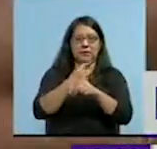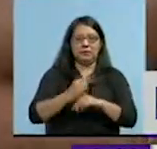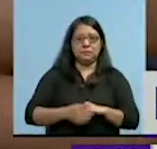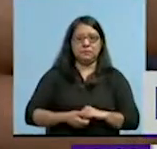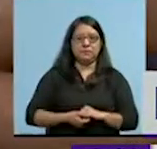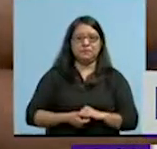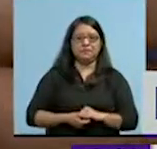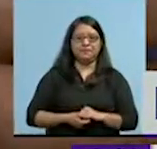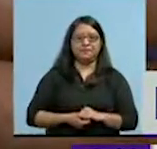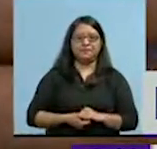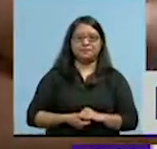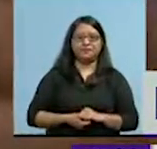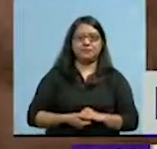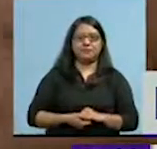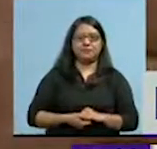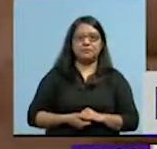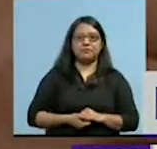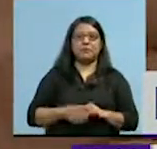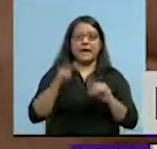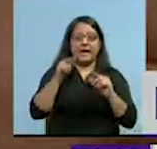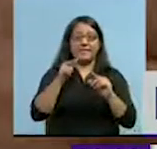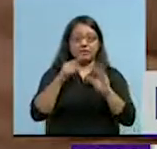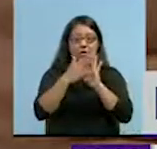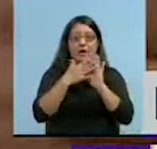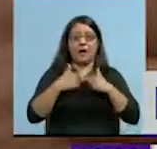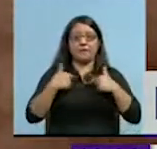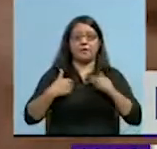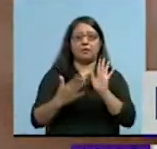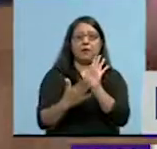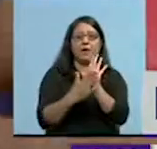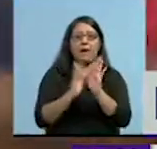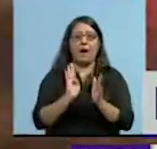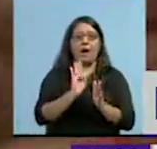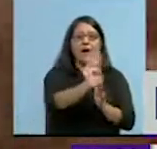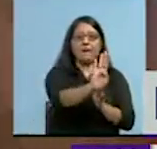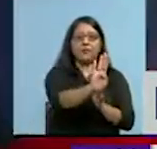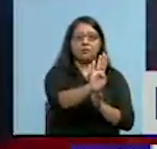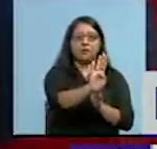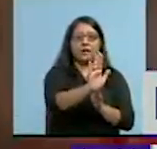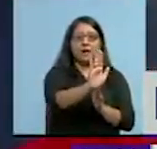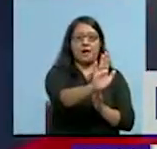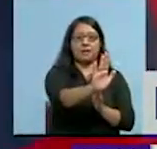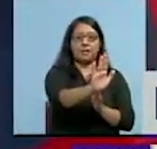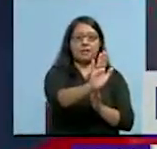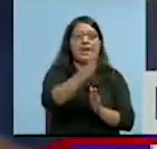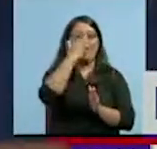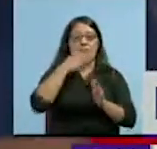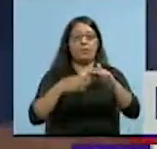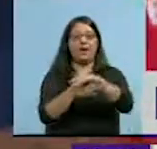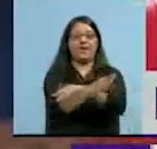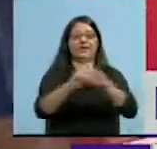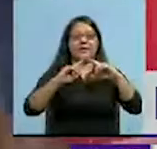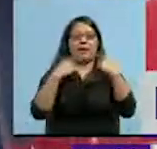mostramos hay un poquitito si apoyábamos stefanelli en un escáner y después pasaba a la entrada y pasaba a la cancha